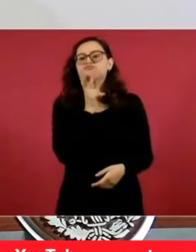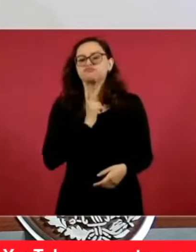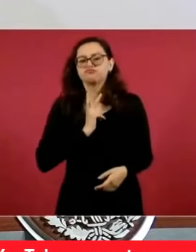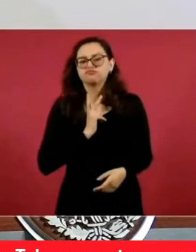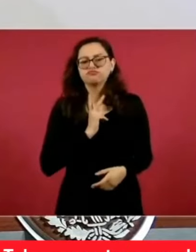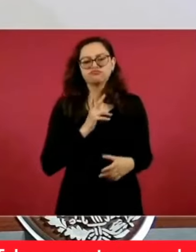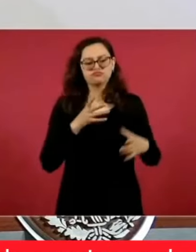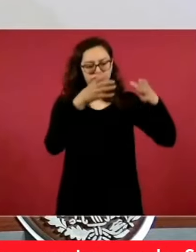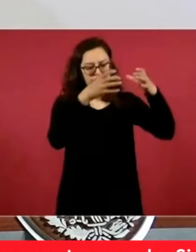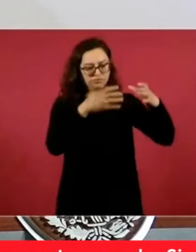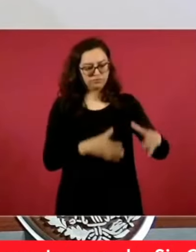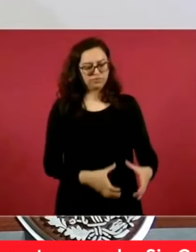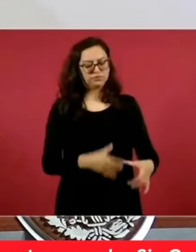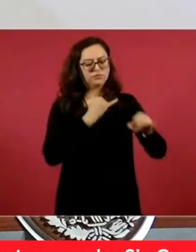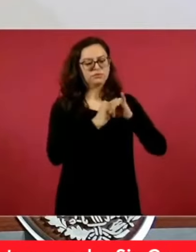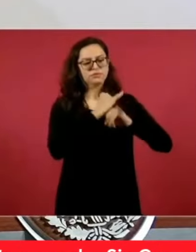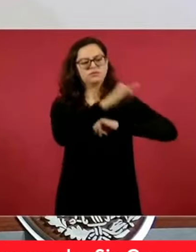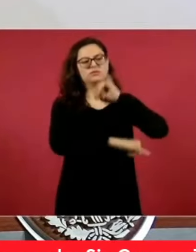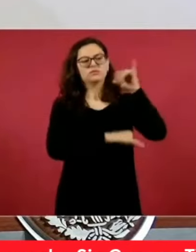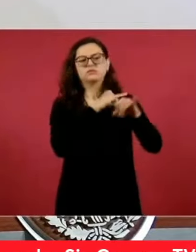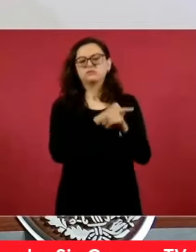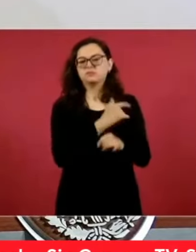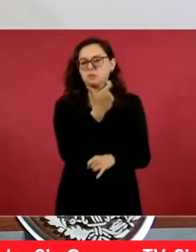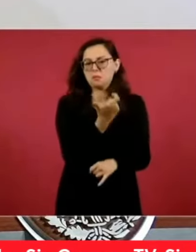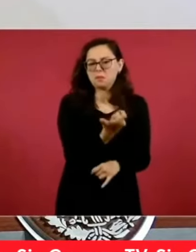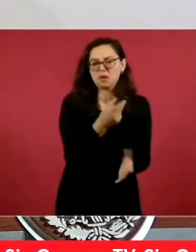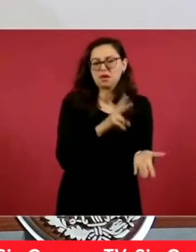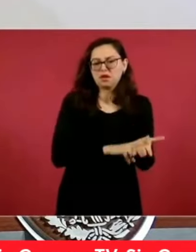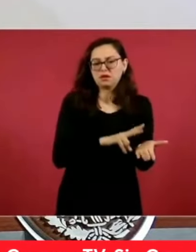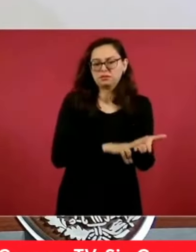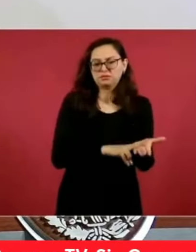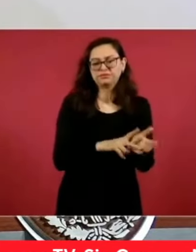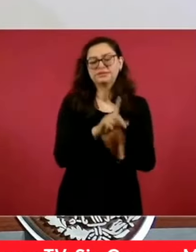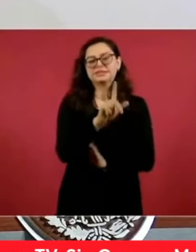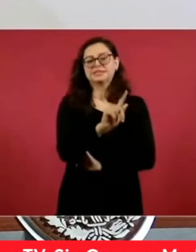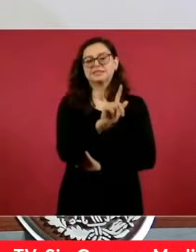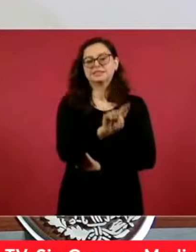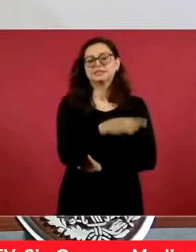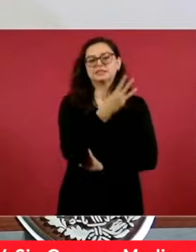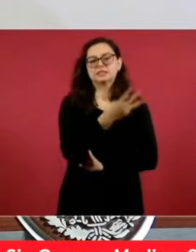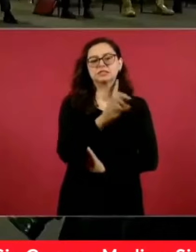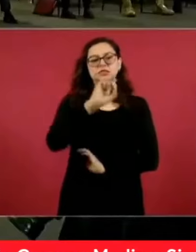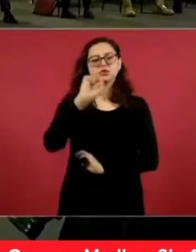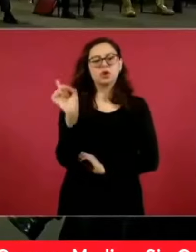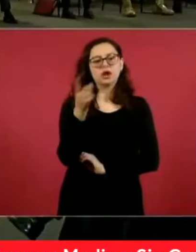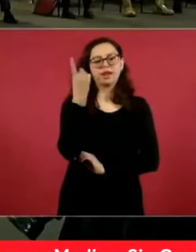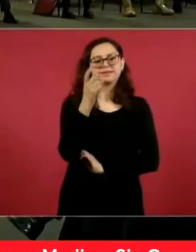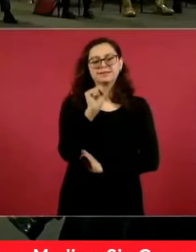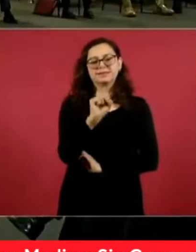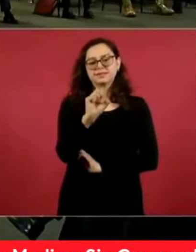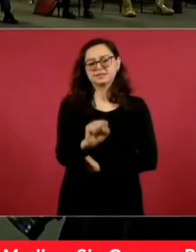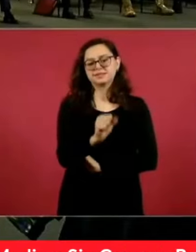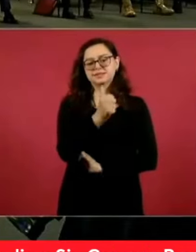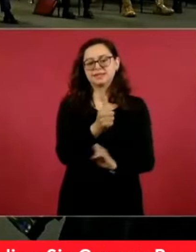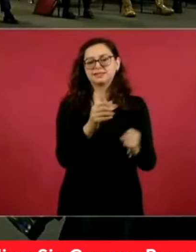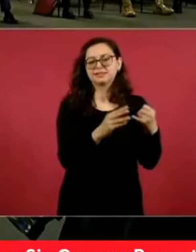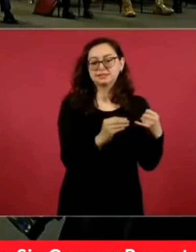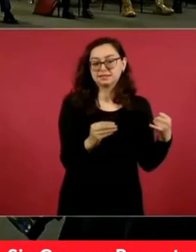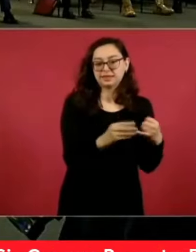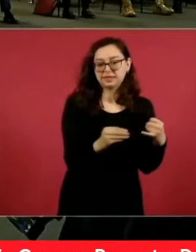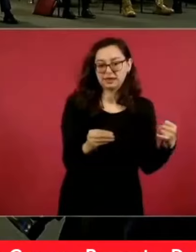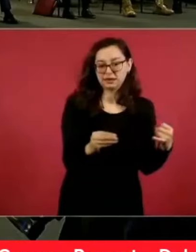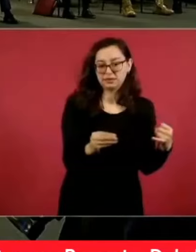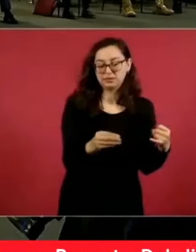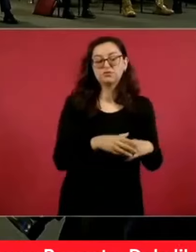petróleo al 25 de Julio la cual estuvo en 7366 centavos eso impacta desde